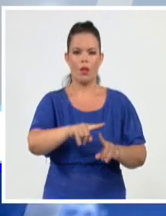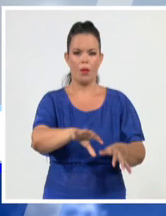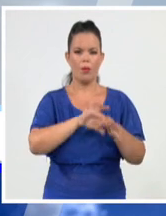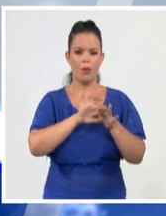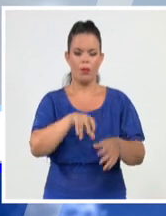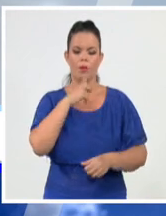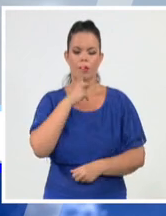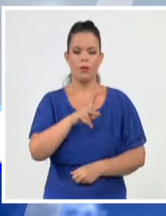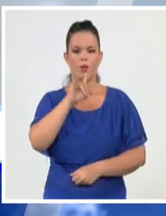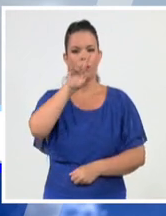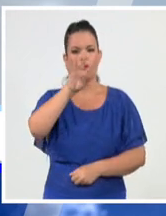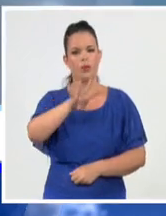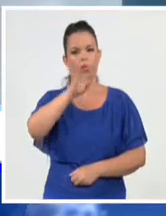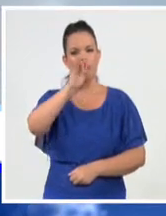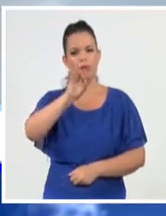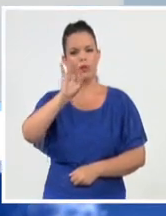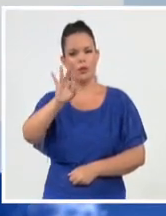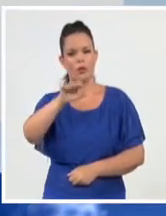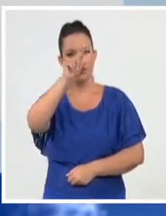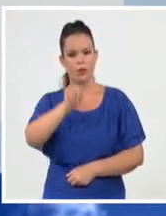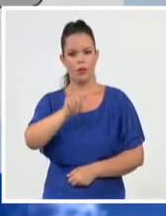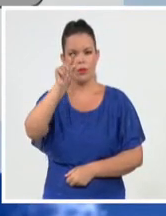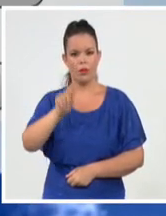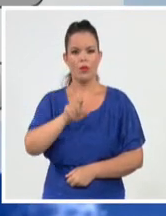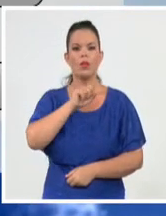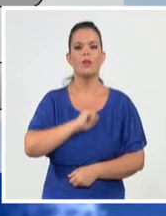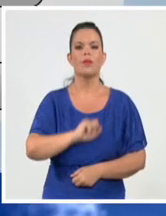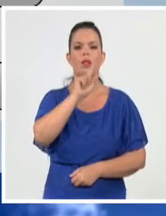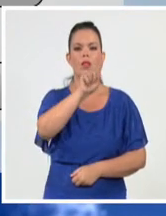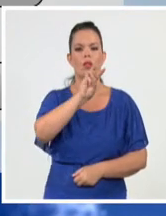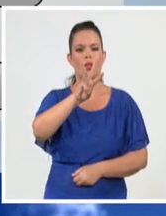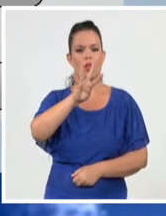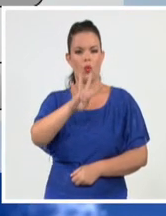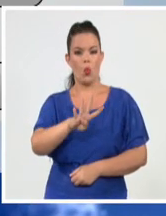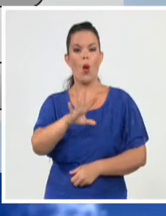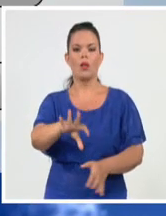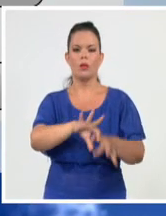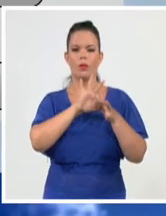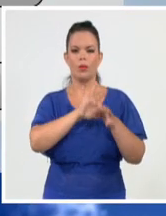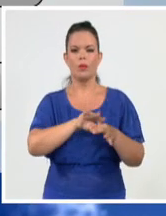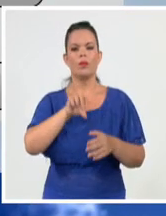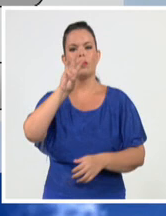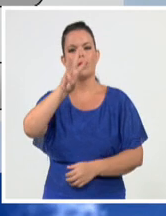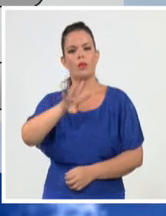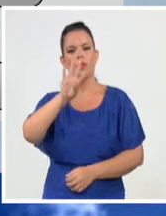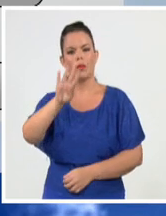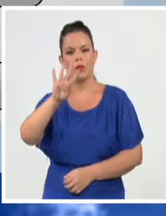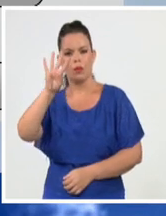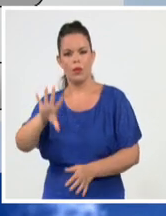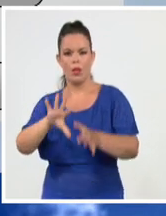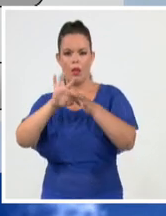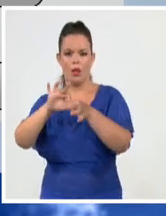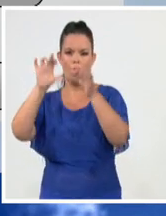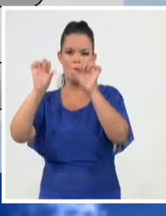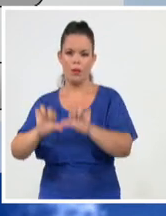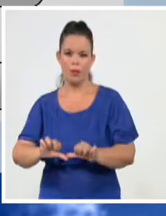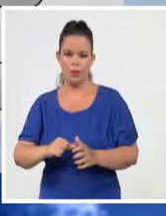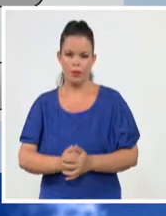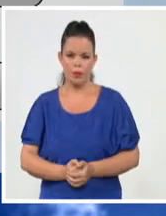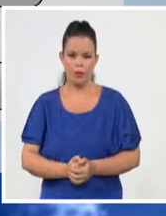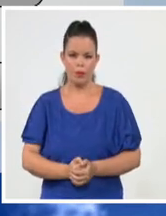a 478 pacientes, 134 críticos y 344 graves. Las